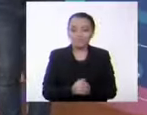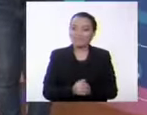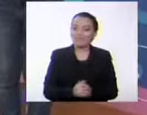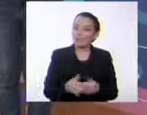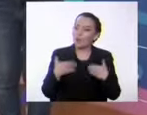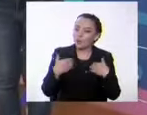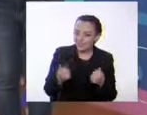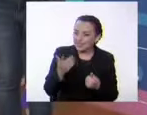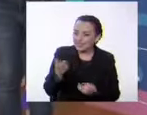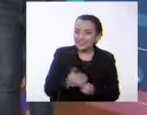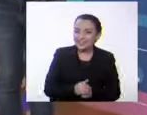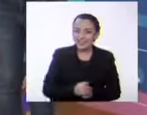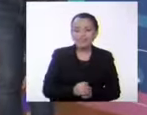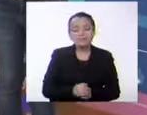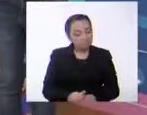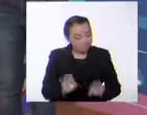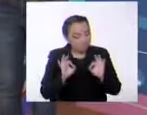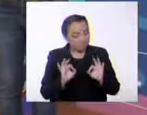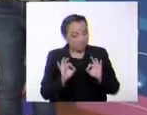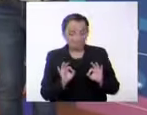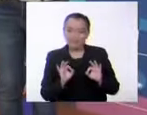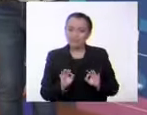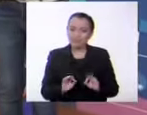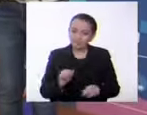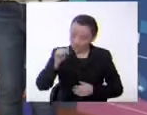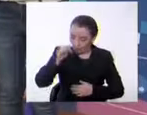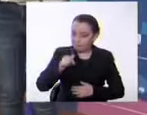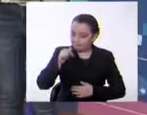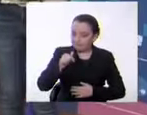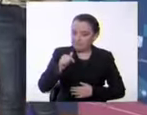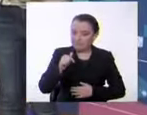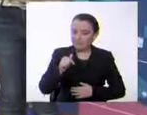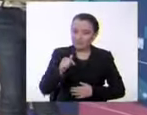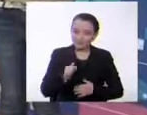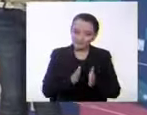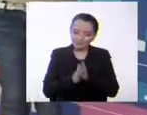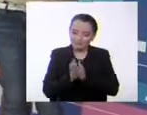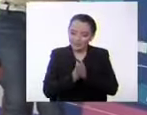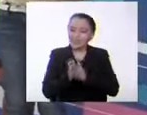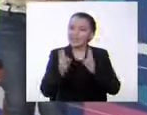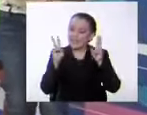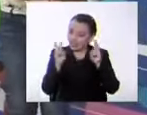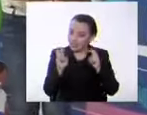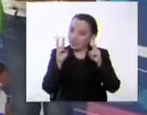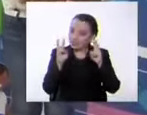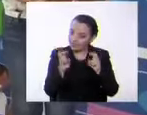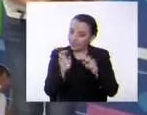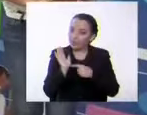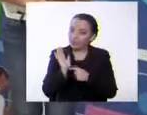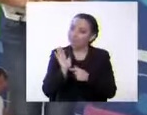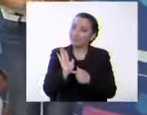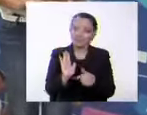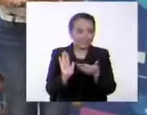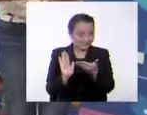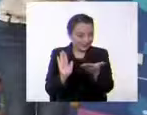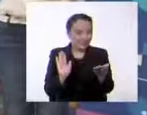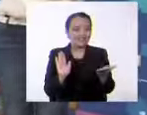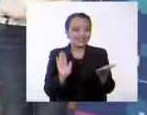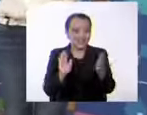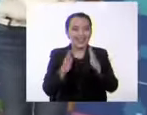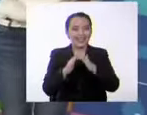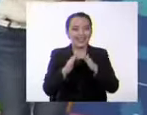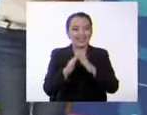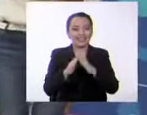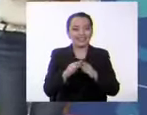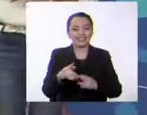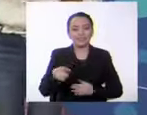queriendo otra vez trabajar un tema interesante y pues presentárselos a nuestros amiguitos y amiguitas en casa. Sí, pero